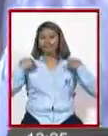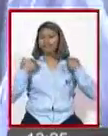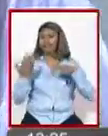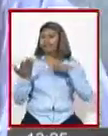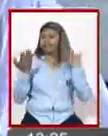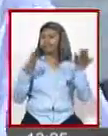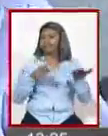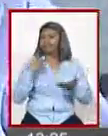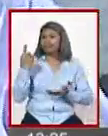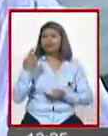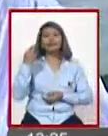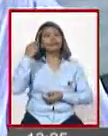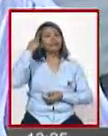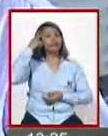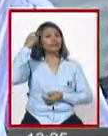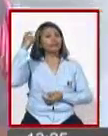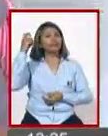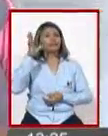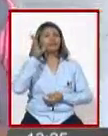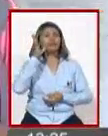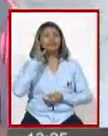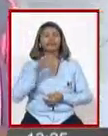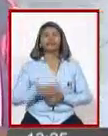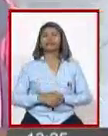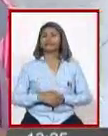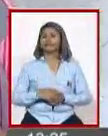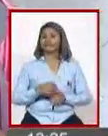ahora fallecida siempre soñó con ser madre y nunca pensó